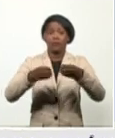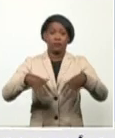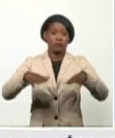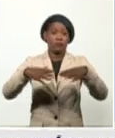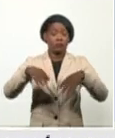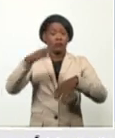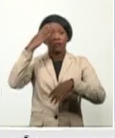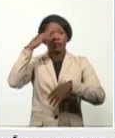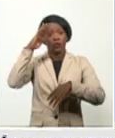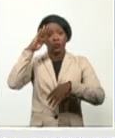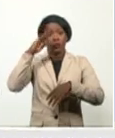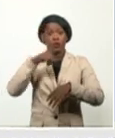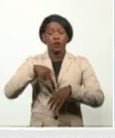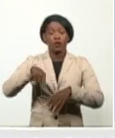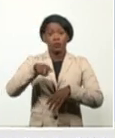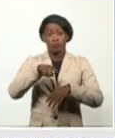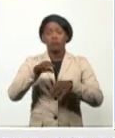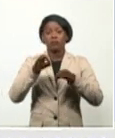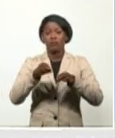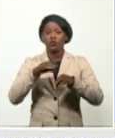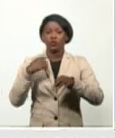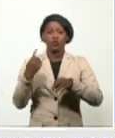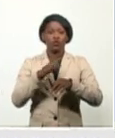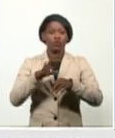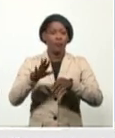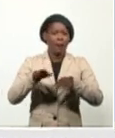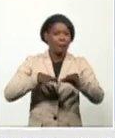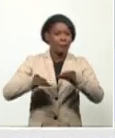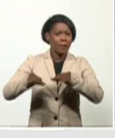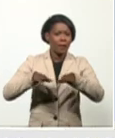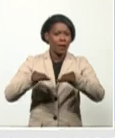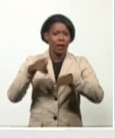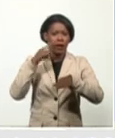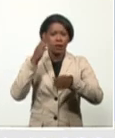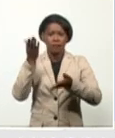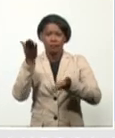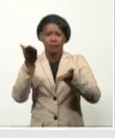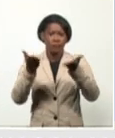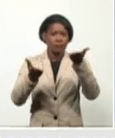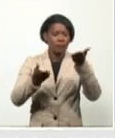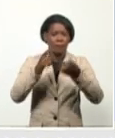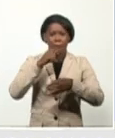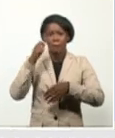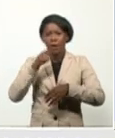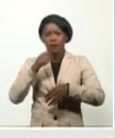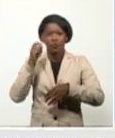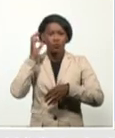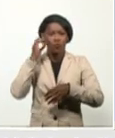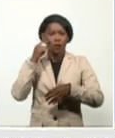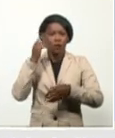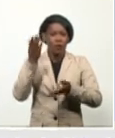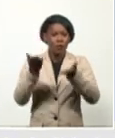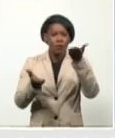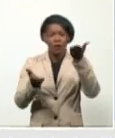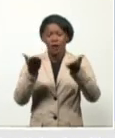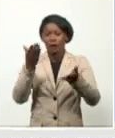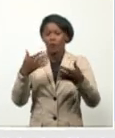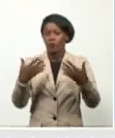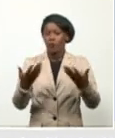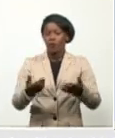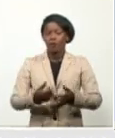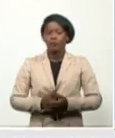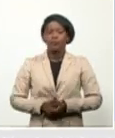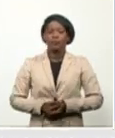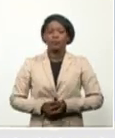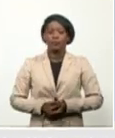estamos equiparando ambos sexos. El 87,5% de los casos positivos,